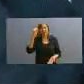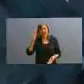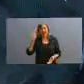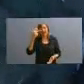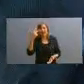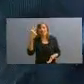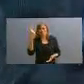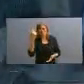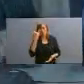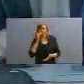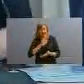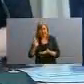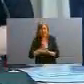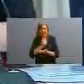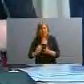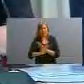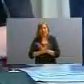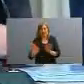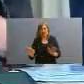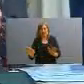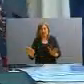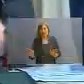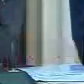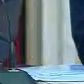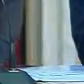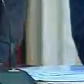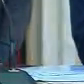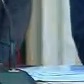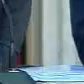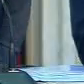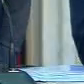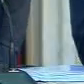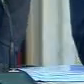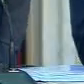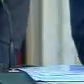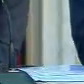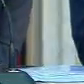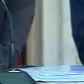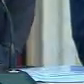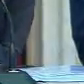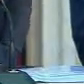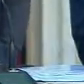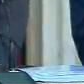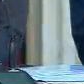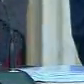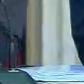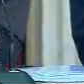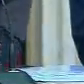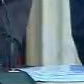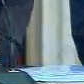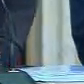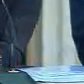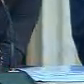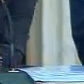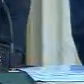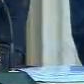24.3.6.31. El debate es este. Este es el expediente. Estoy yo acá. Miren qué redondo